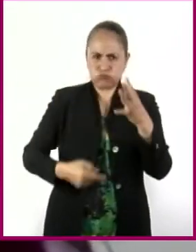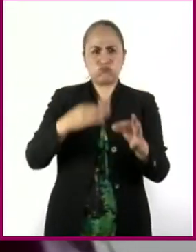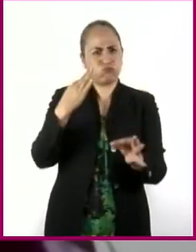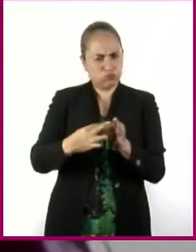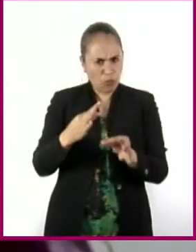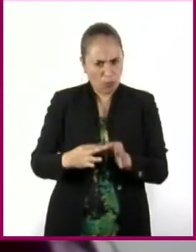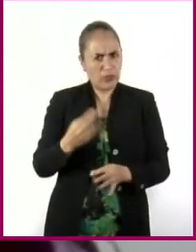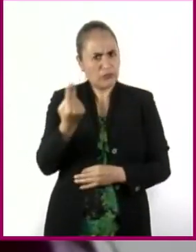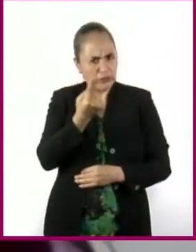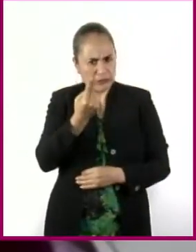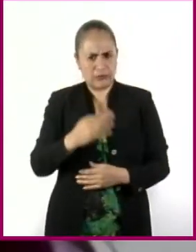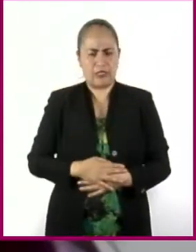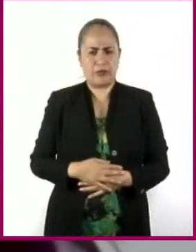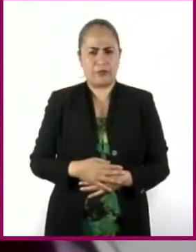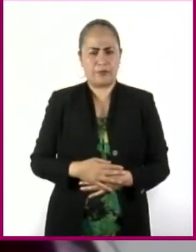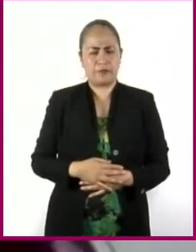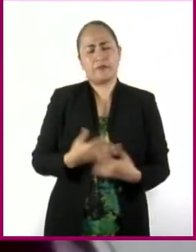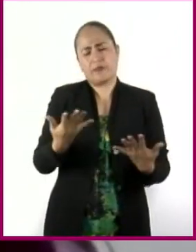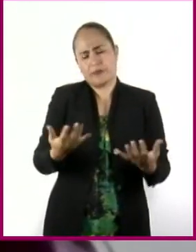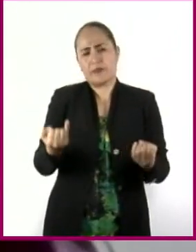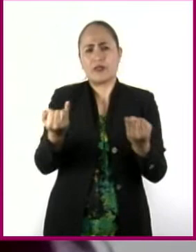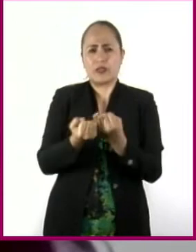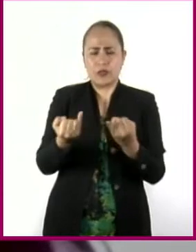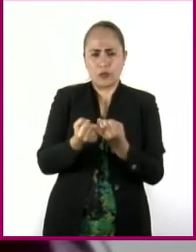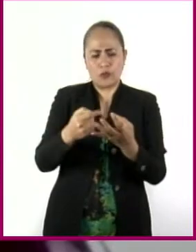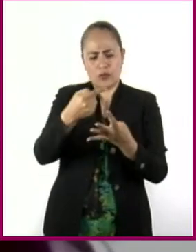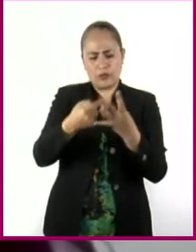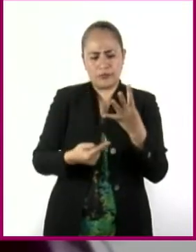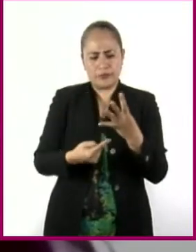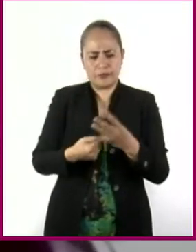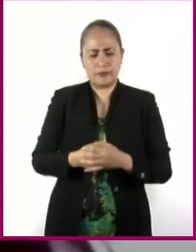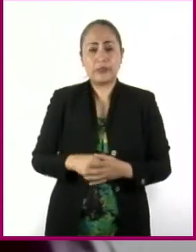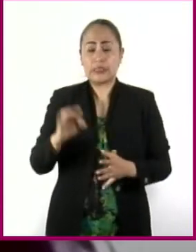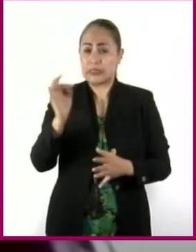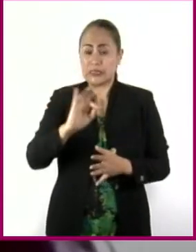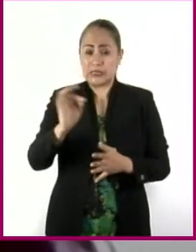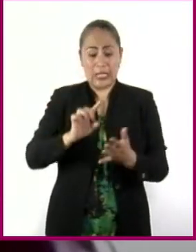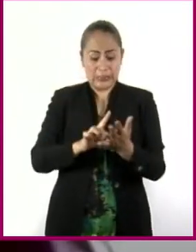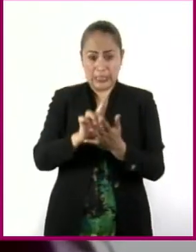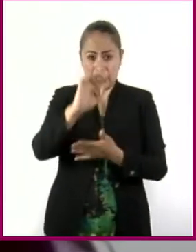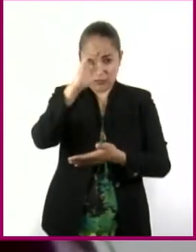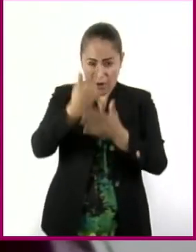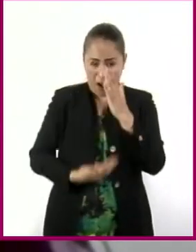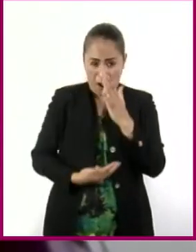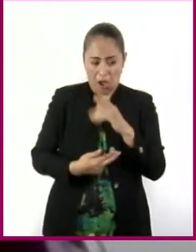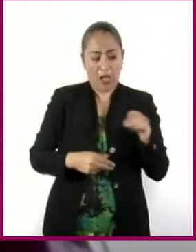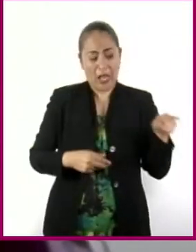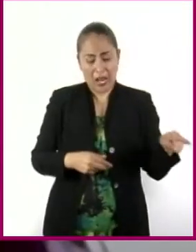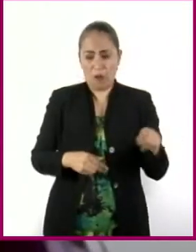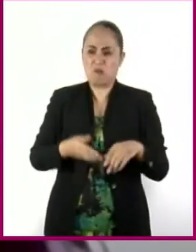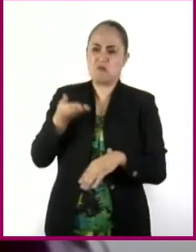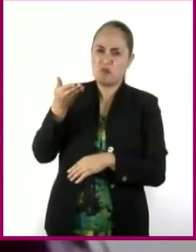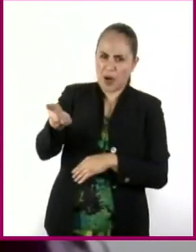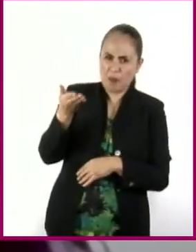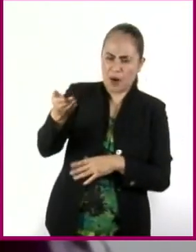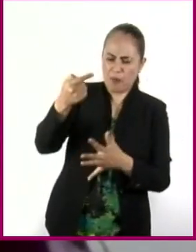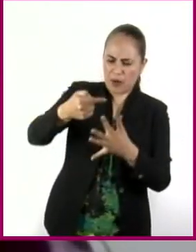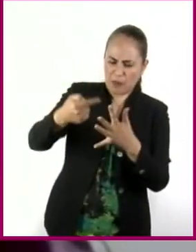la etapa y, bueno, de hacer los señalamientos correspondientes cuando no es así, cuando hay